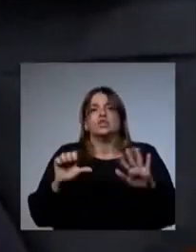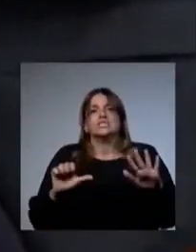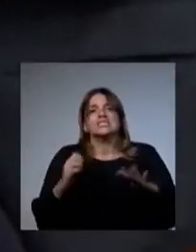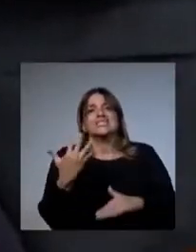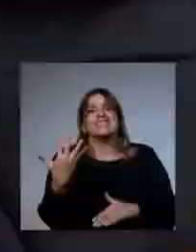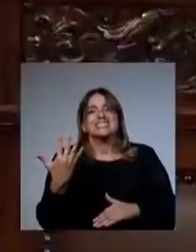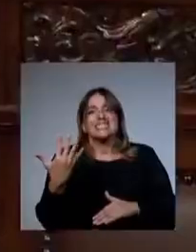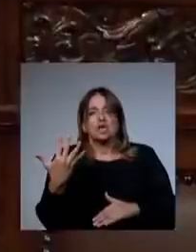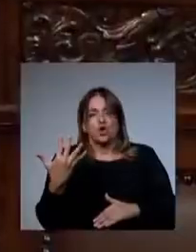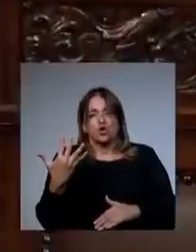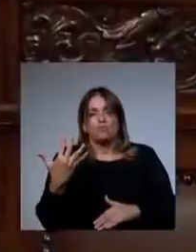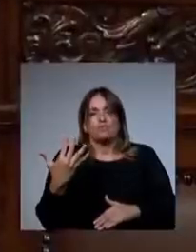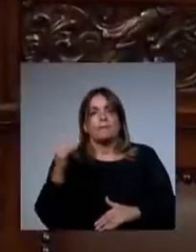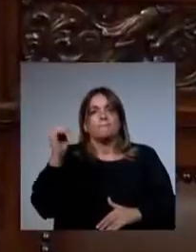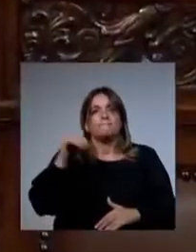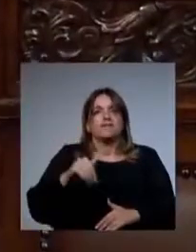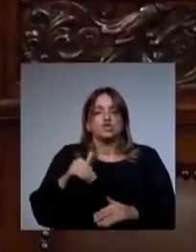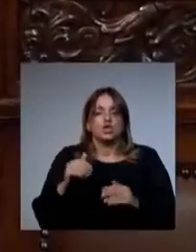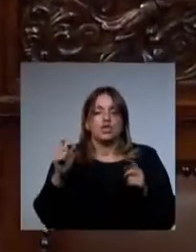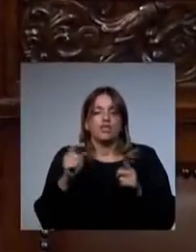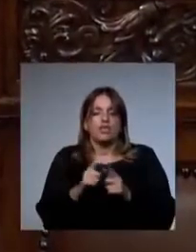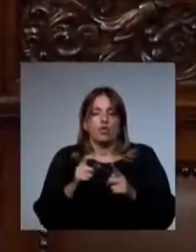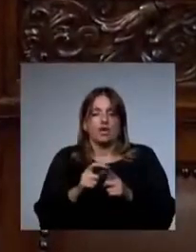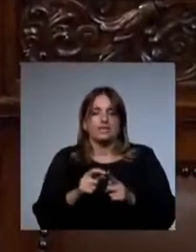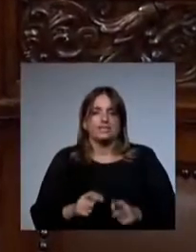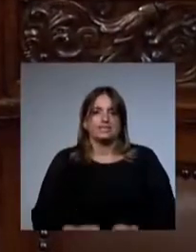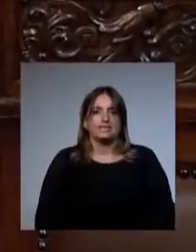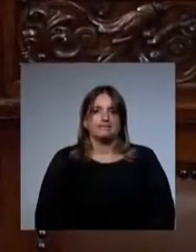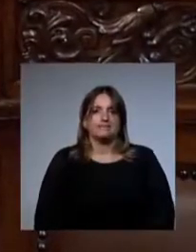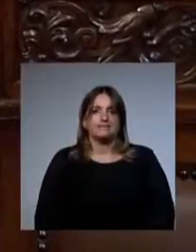millones de dólares.